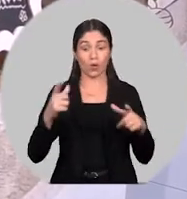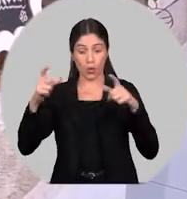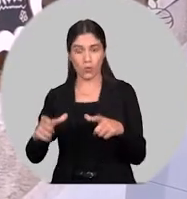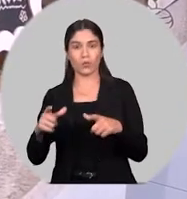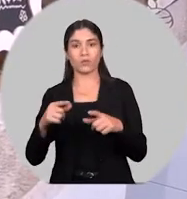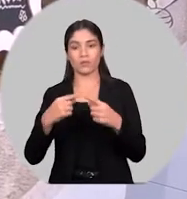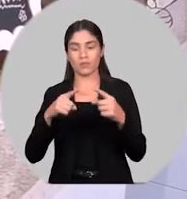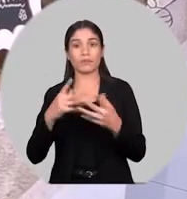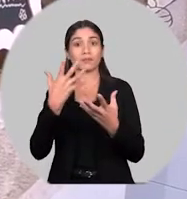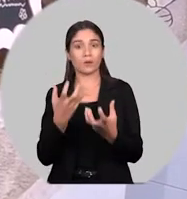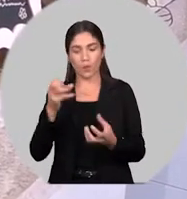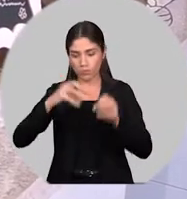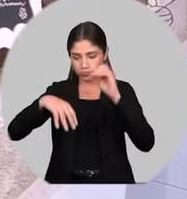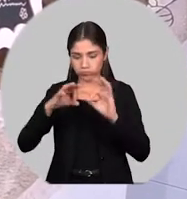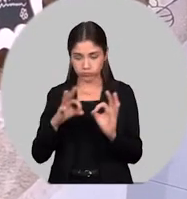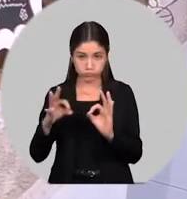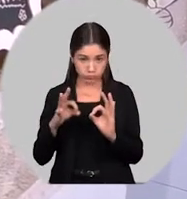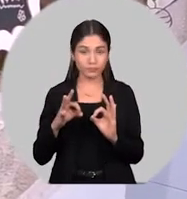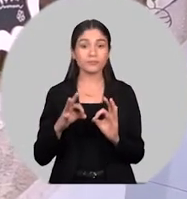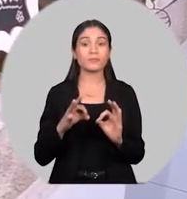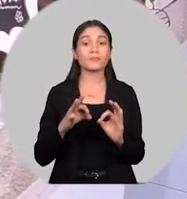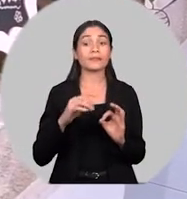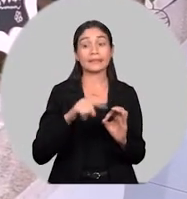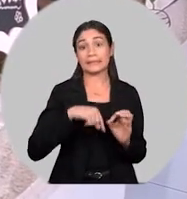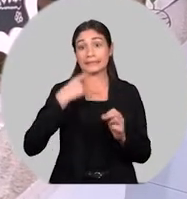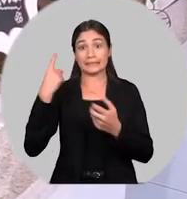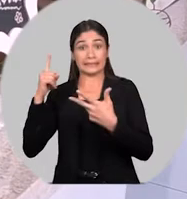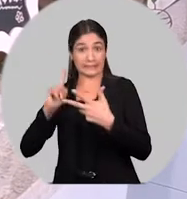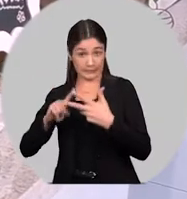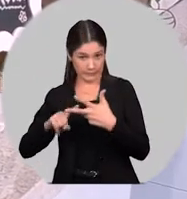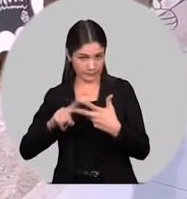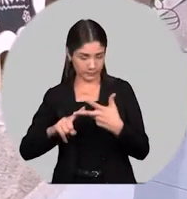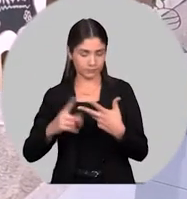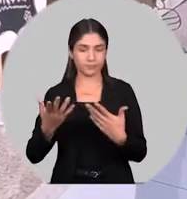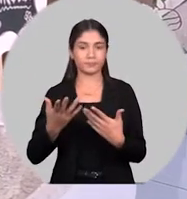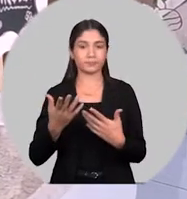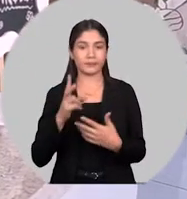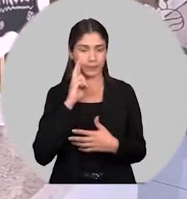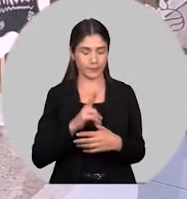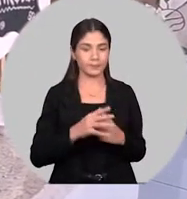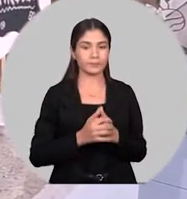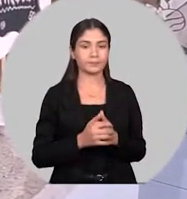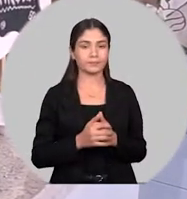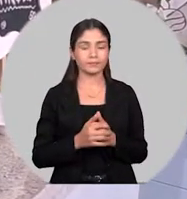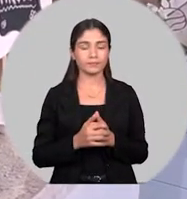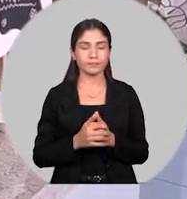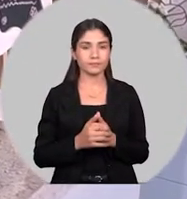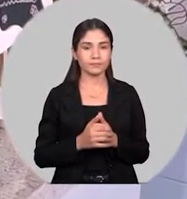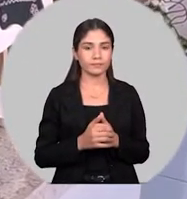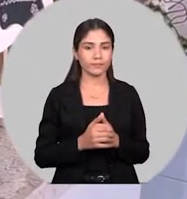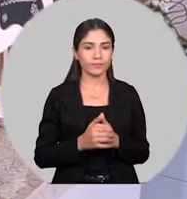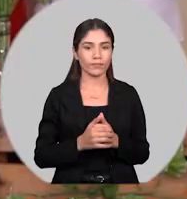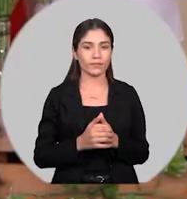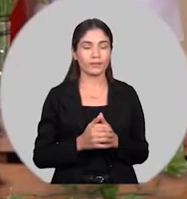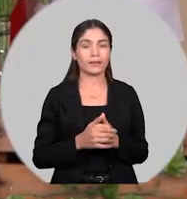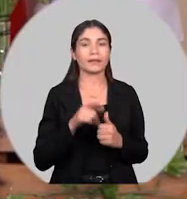ingredientes secos y en el medio, les voy a mostrar ahora porque normalmente como esta es